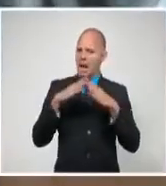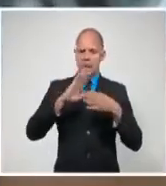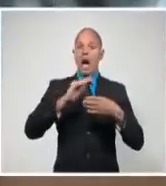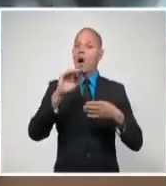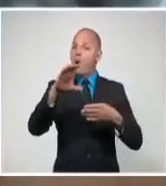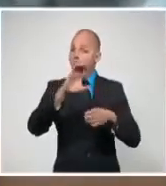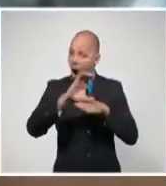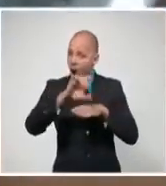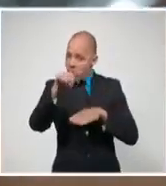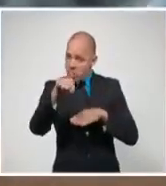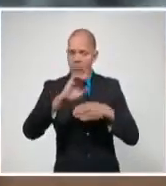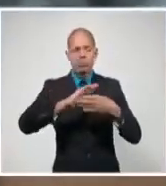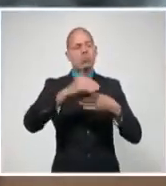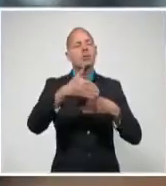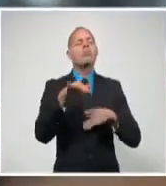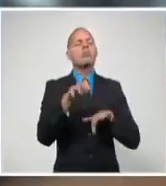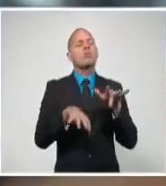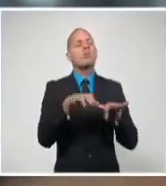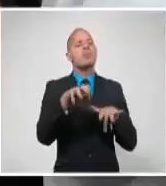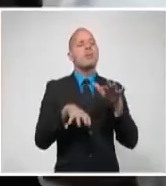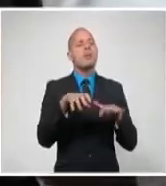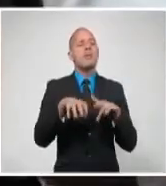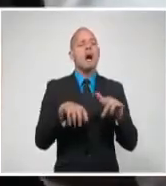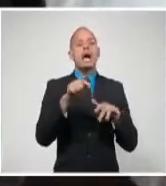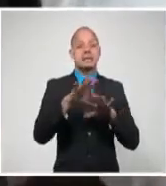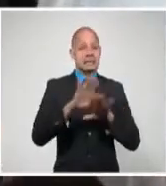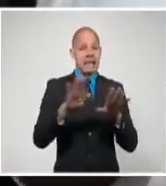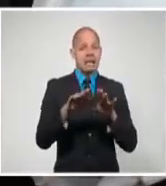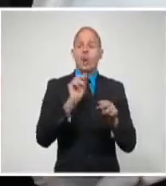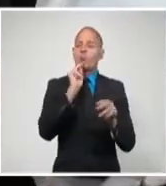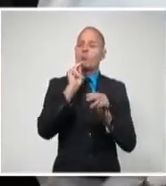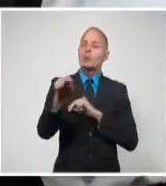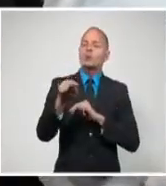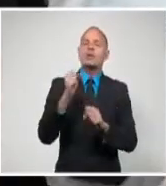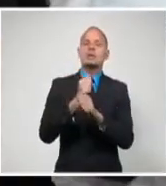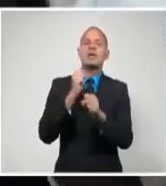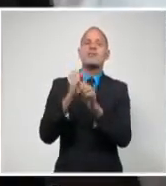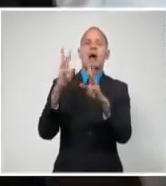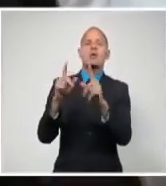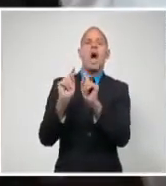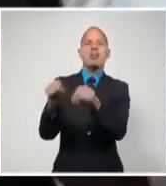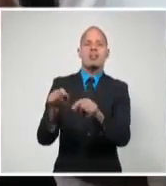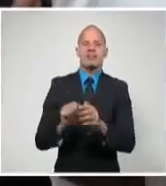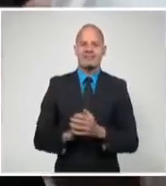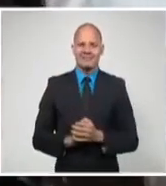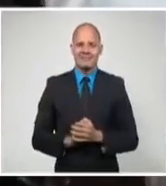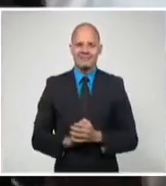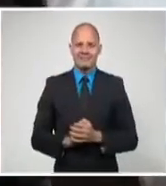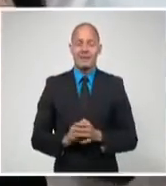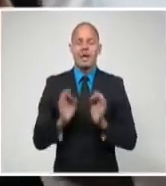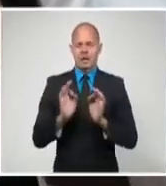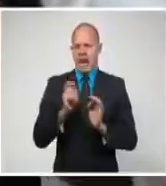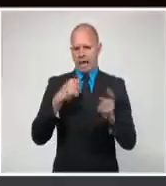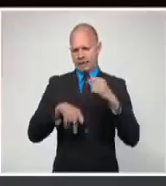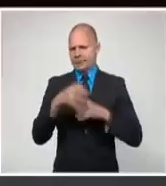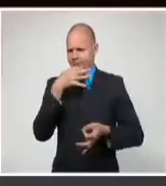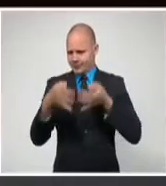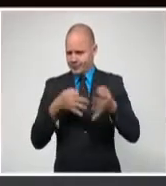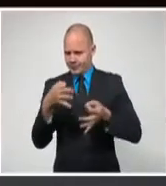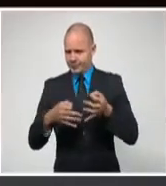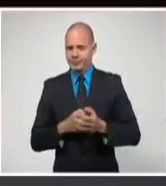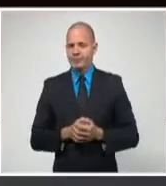de horas en el puesto de trabajo a horas dedicadas al trabajo. Ahora bien, para aprovechar las potencialidades del